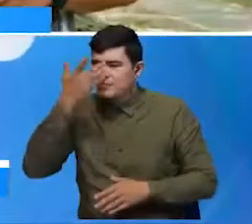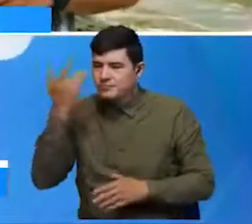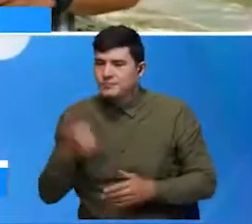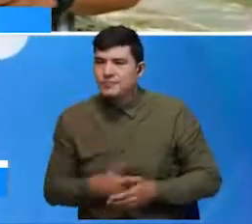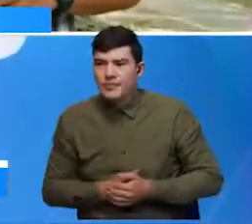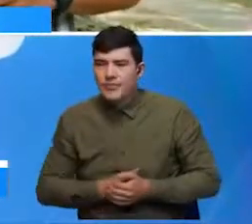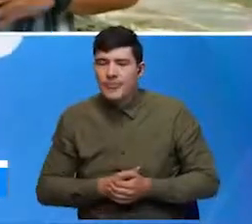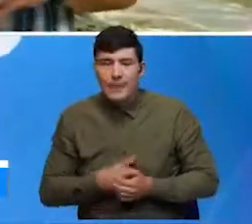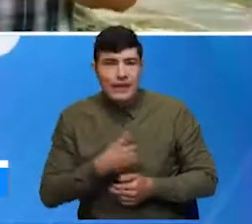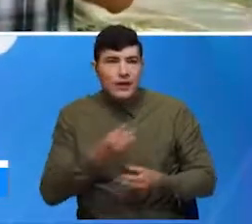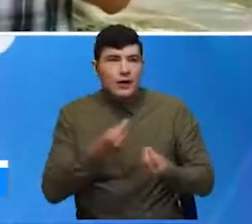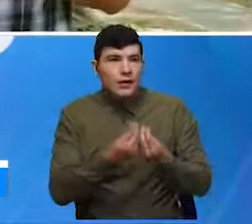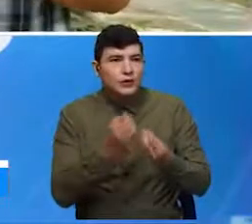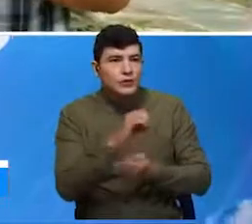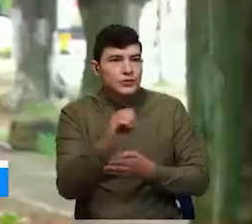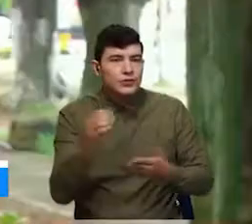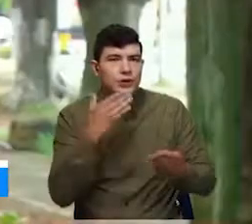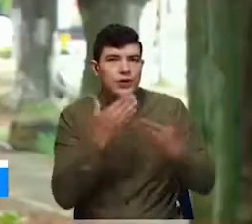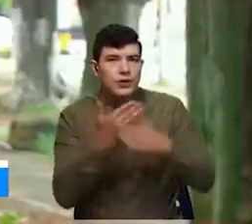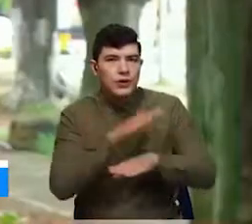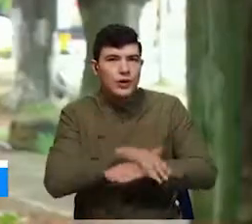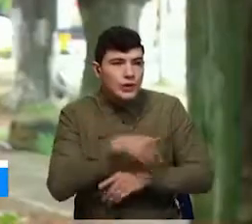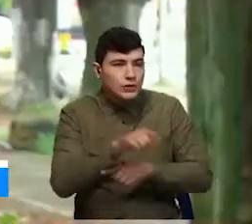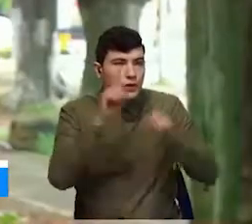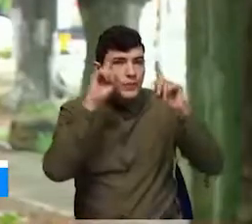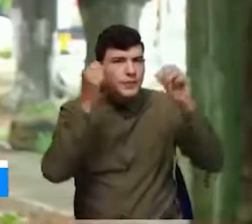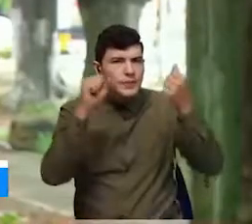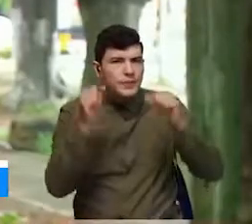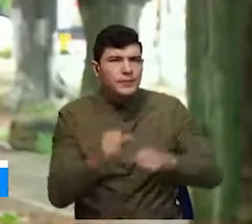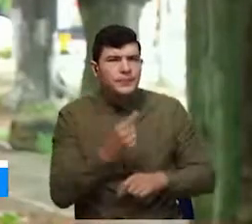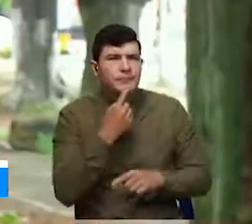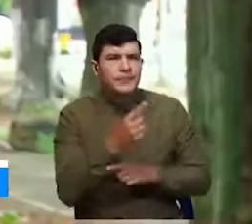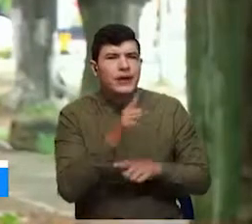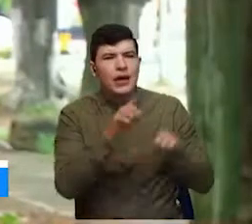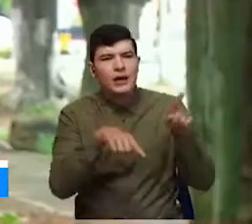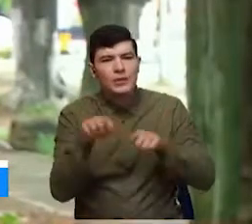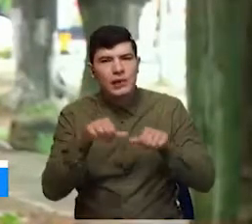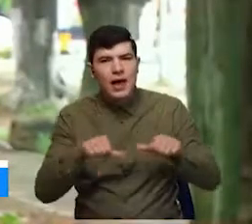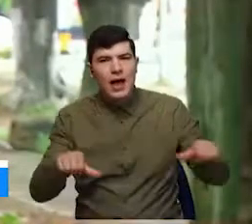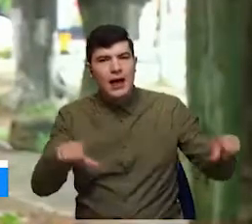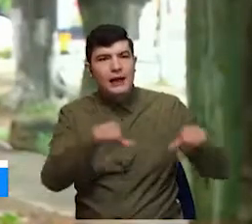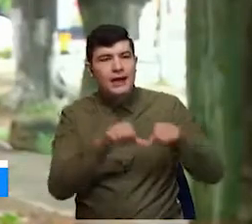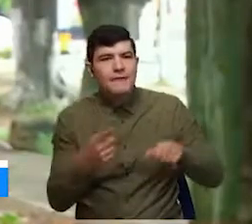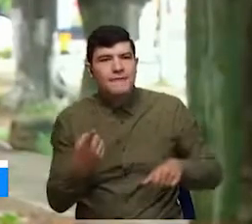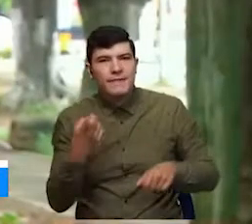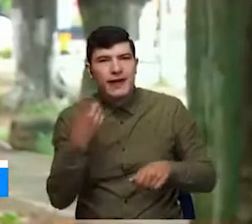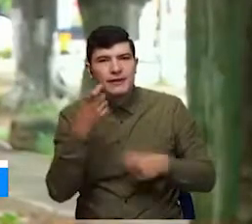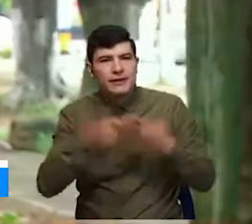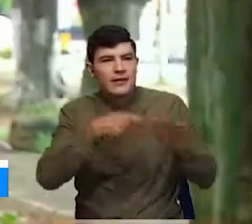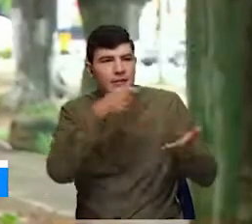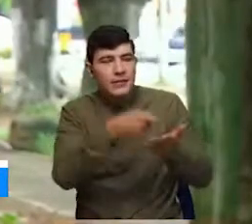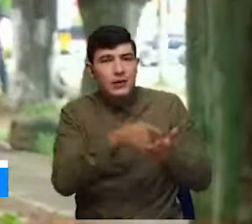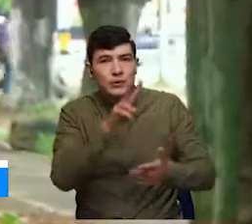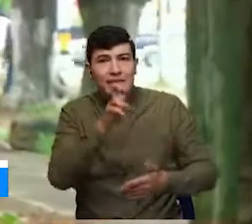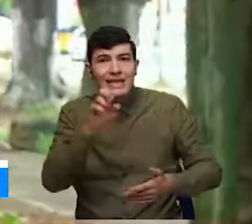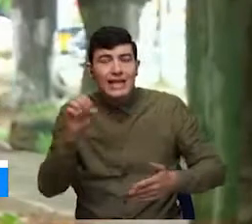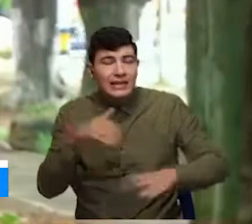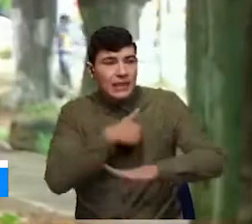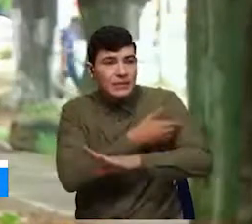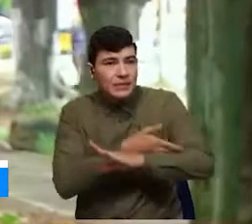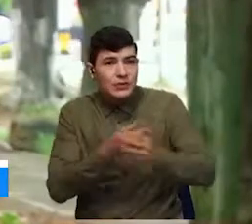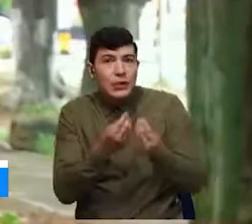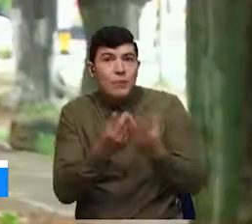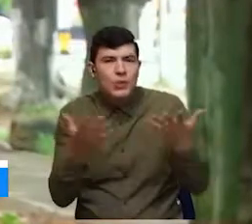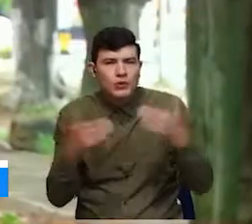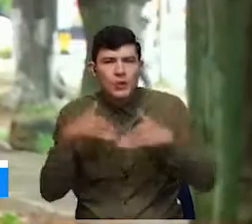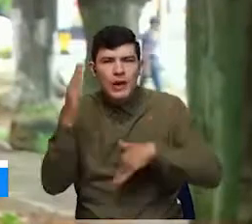compañero qué tal buenas tardes pues esta preocupación es deriva porque hay sectores que tienen en deuda 70 millones de pesos y mucho más con la